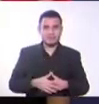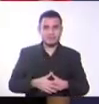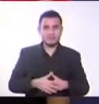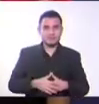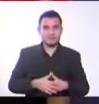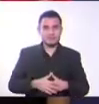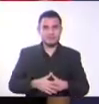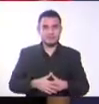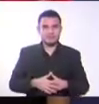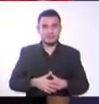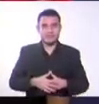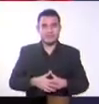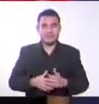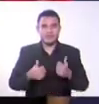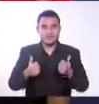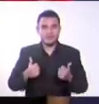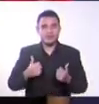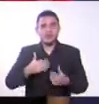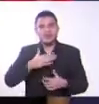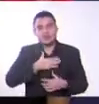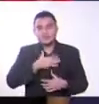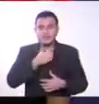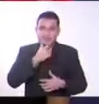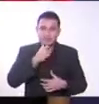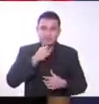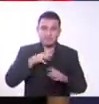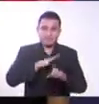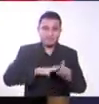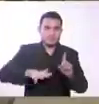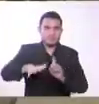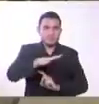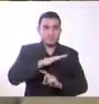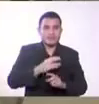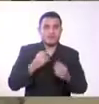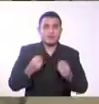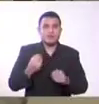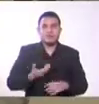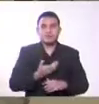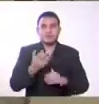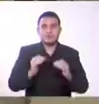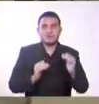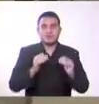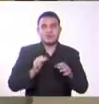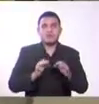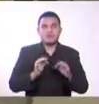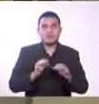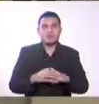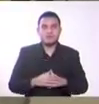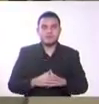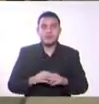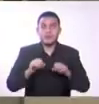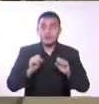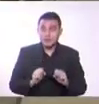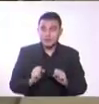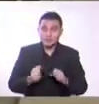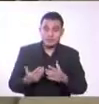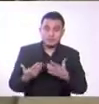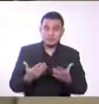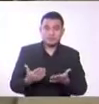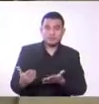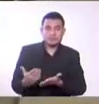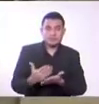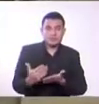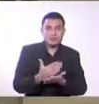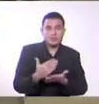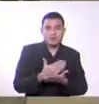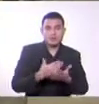esa definición, porque ya me va entrando en contexto y en materia de cómo nosotros también podemos abonar a esa recaudación fiscal.